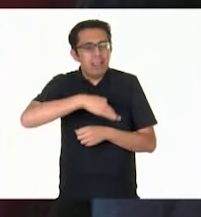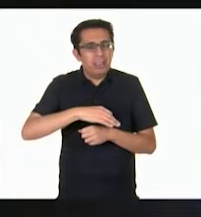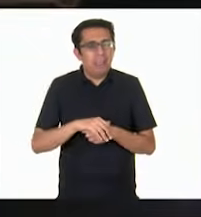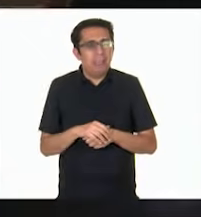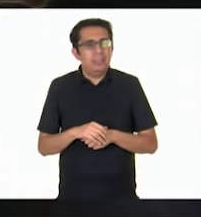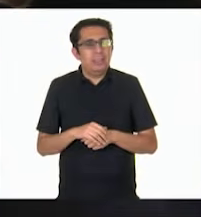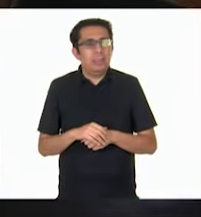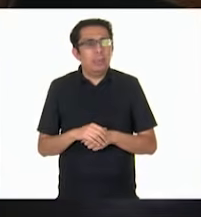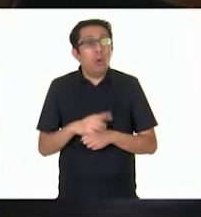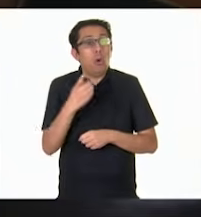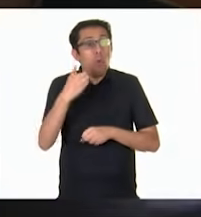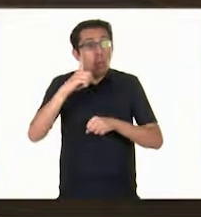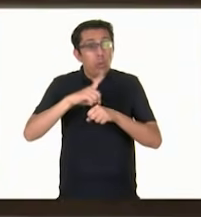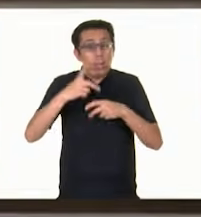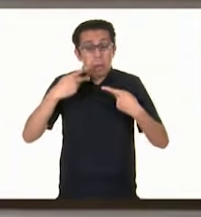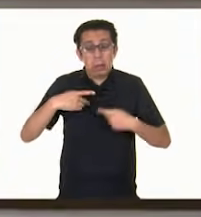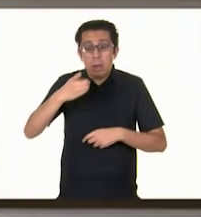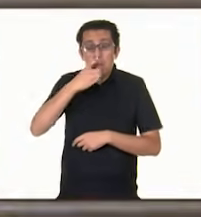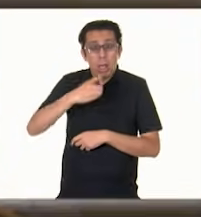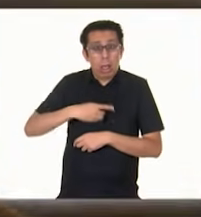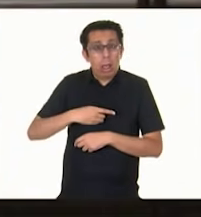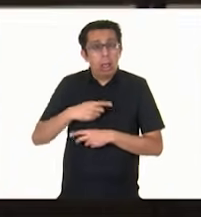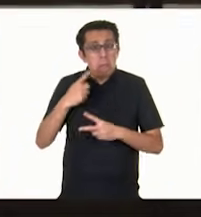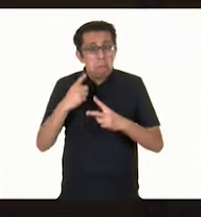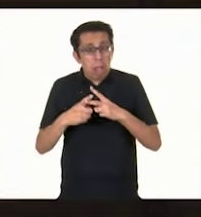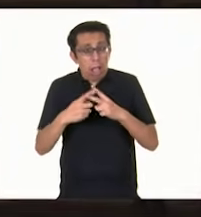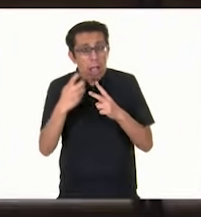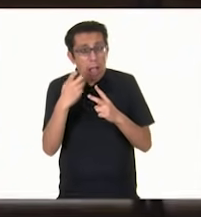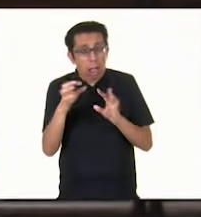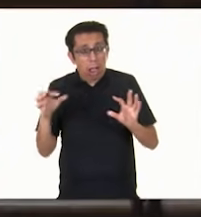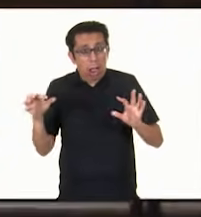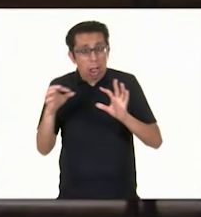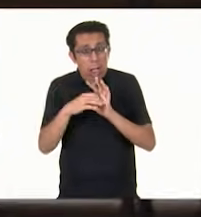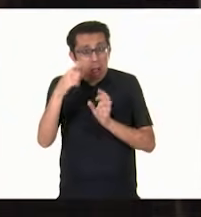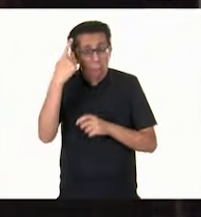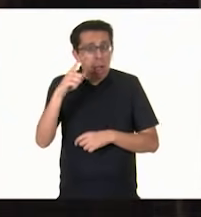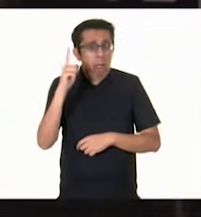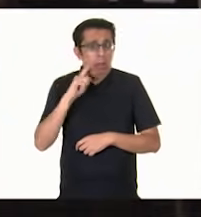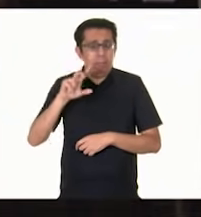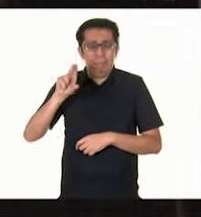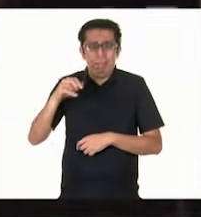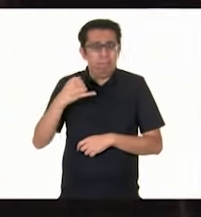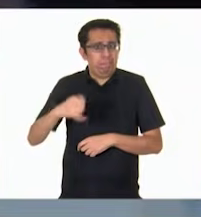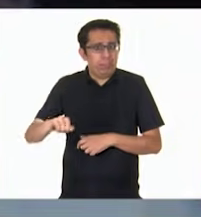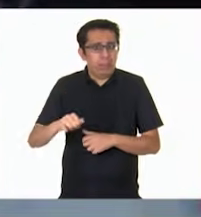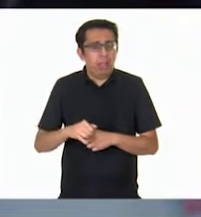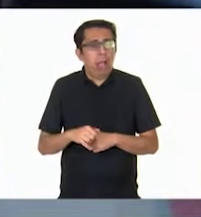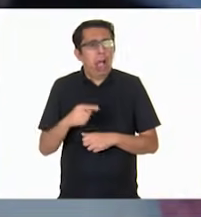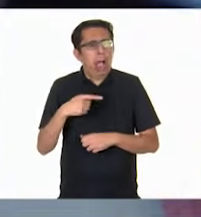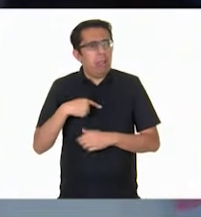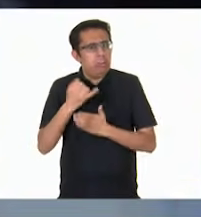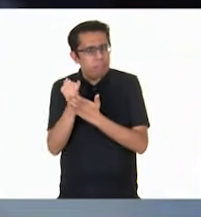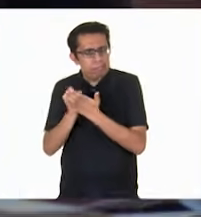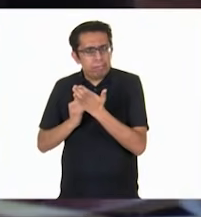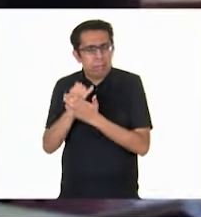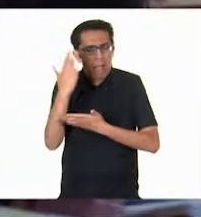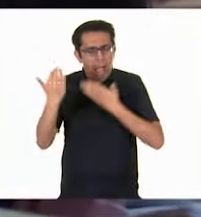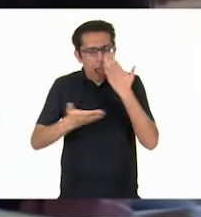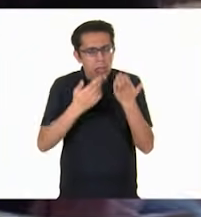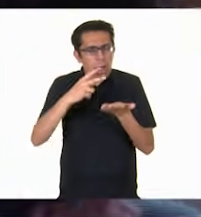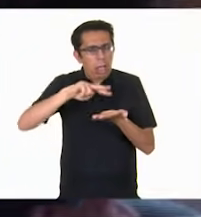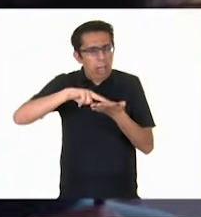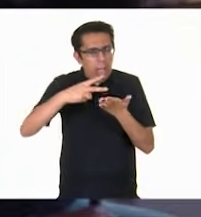Un día alguien me dijo, las matemáticas no son para mujeres. Así que decidí estudiar